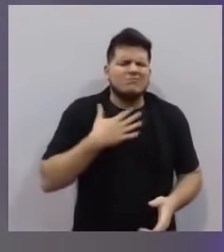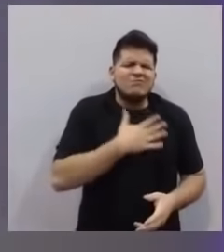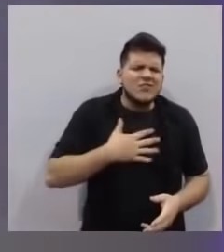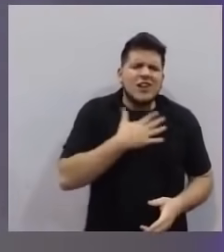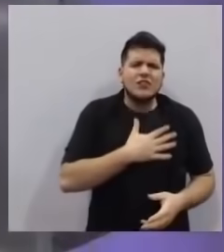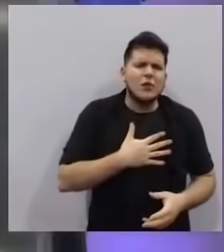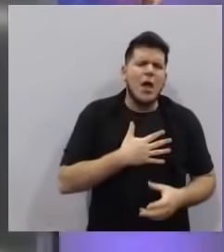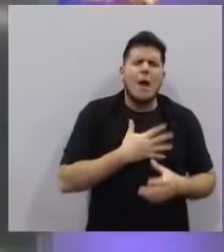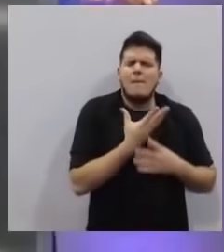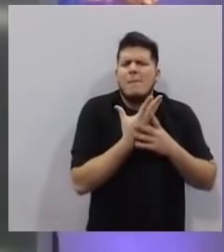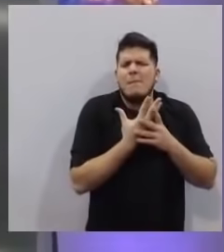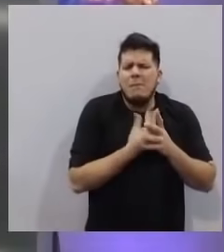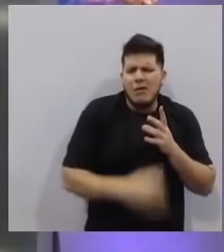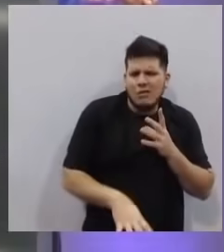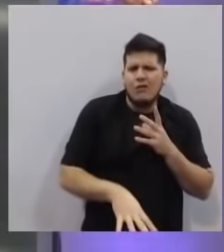ganador